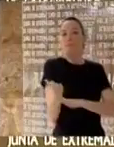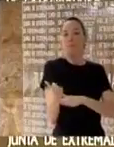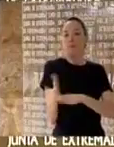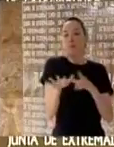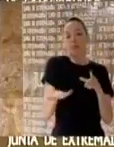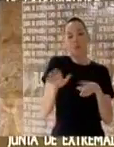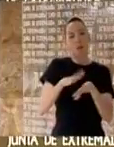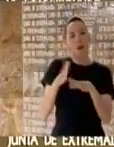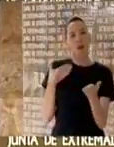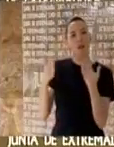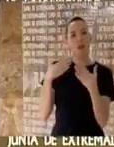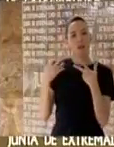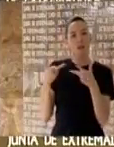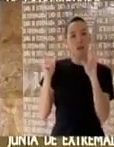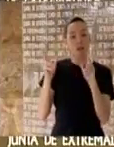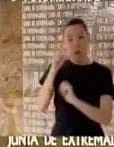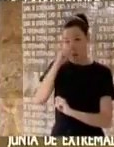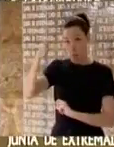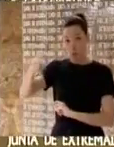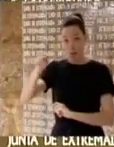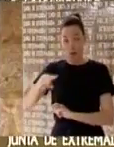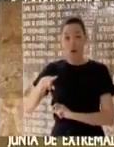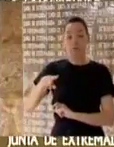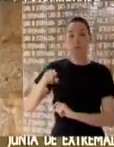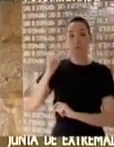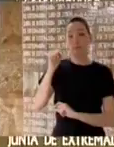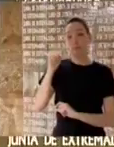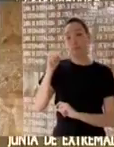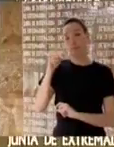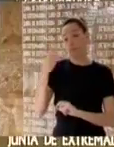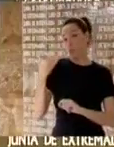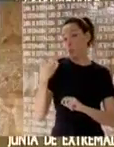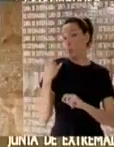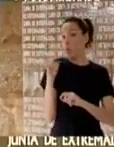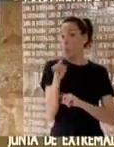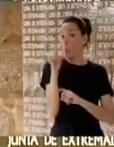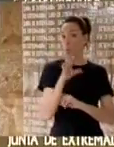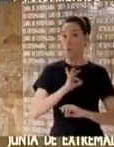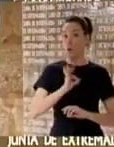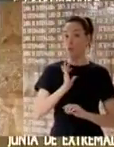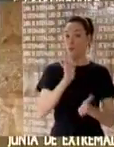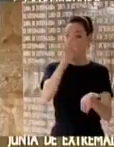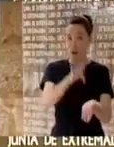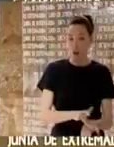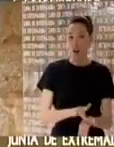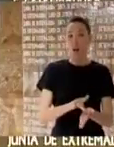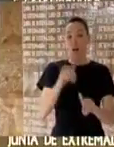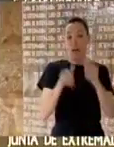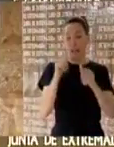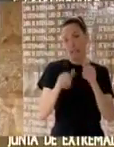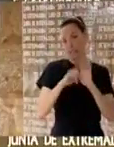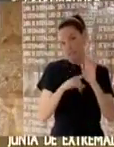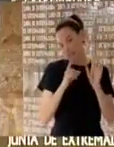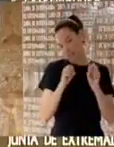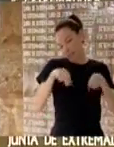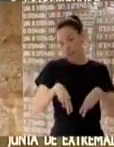Recuerden ustedes que antes de la celebración del 1 de octubre de ese no referéndum en